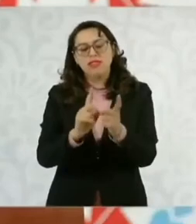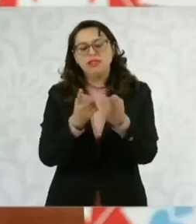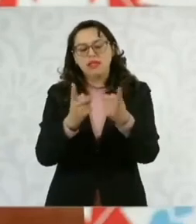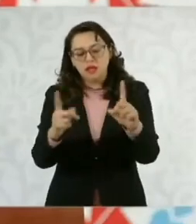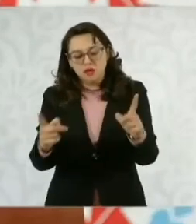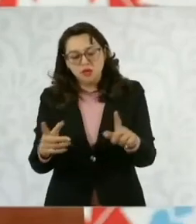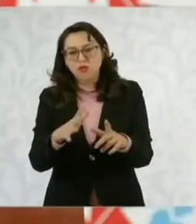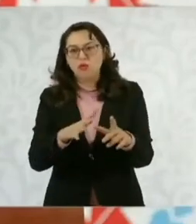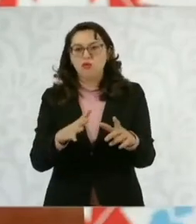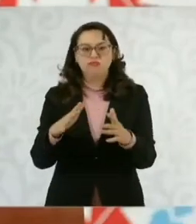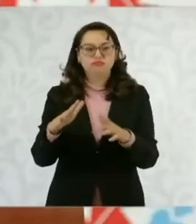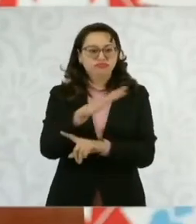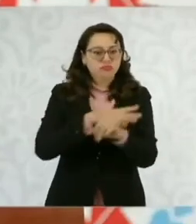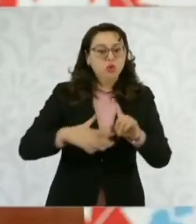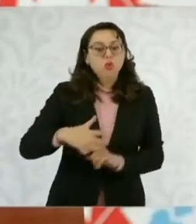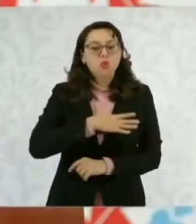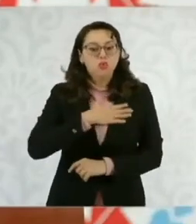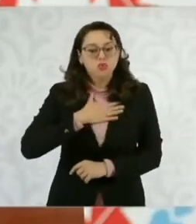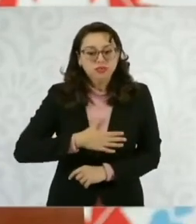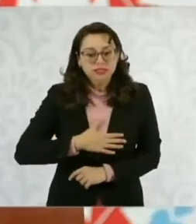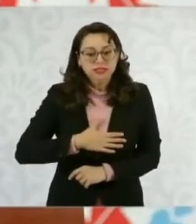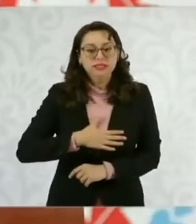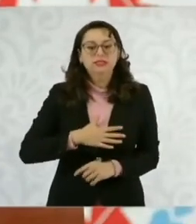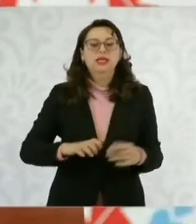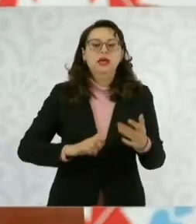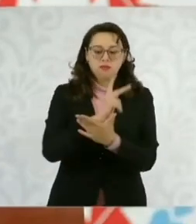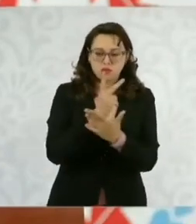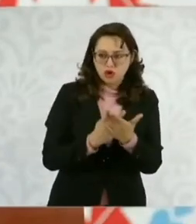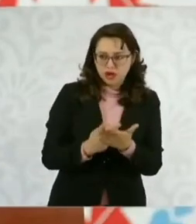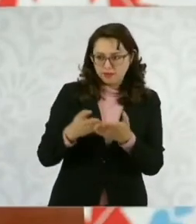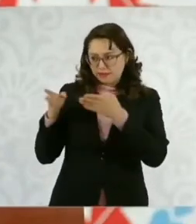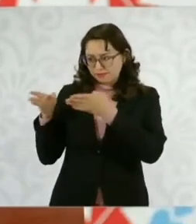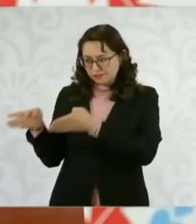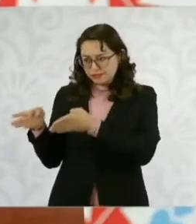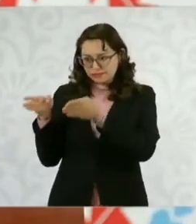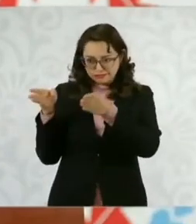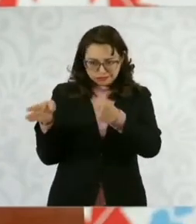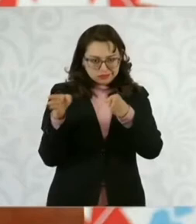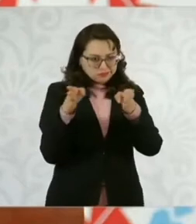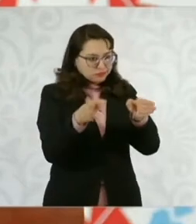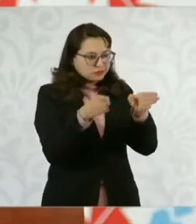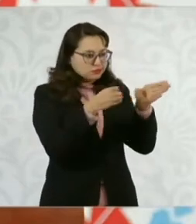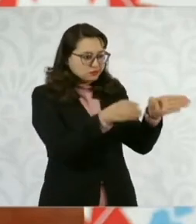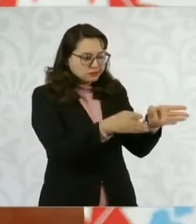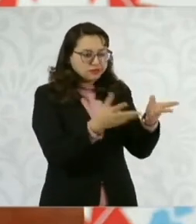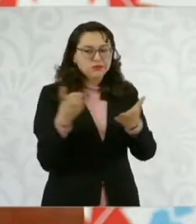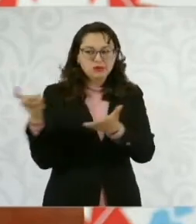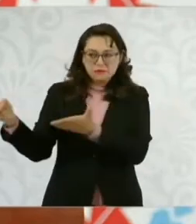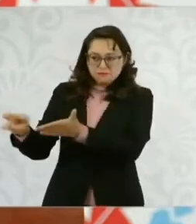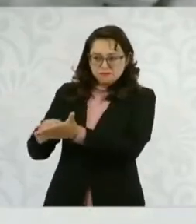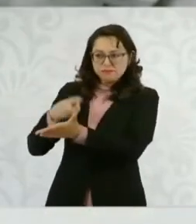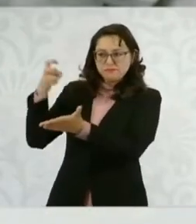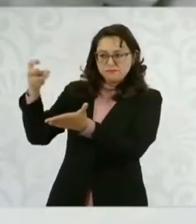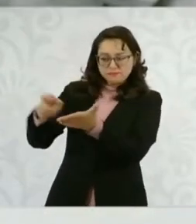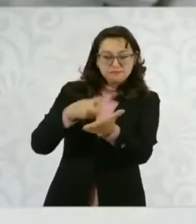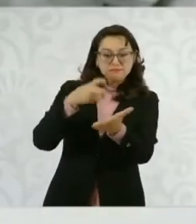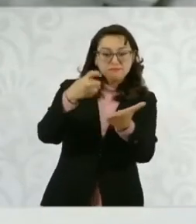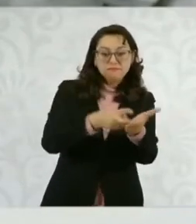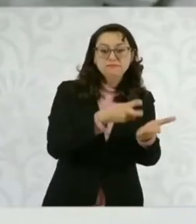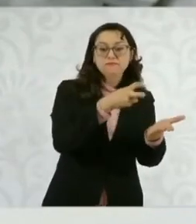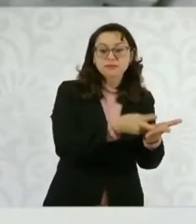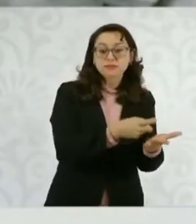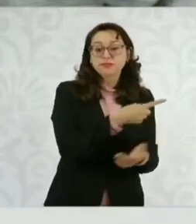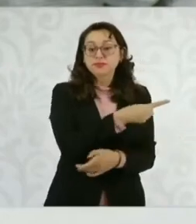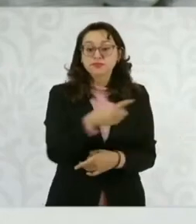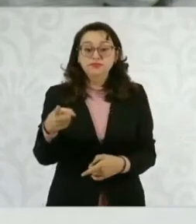país, y tiene que ver también con programas especiales que permitan que todos aquellos que son parte de la